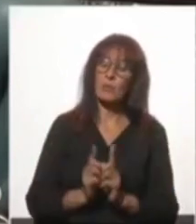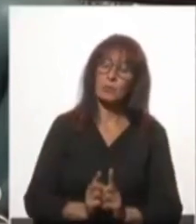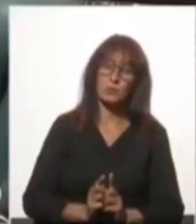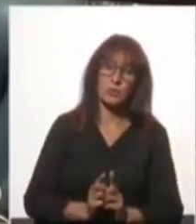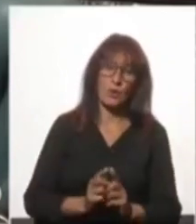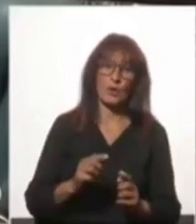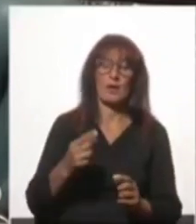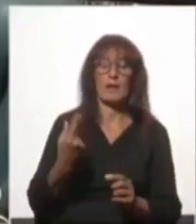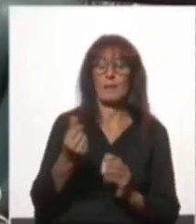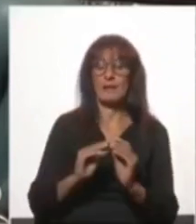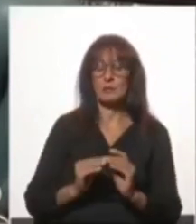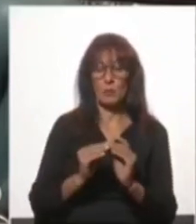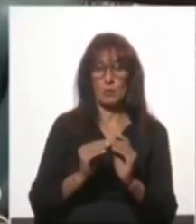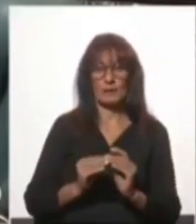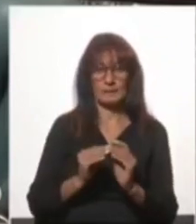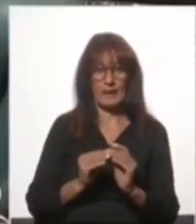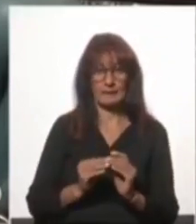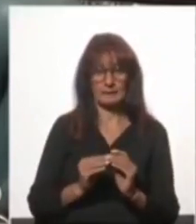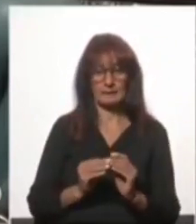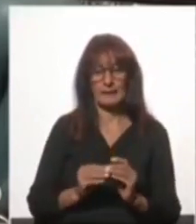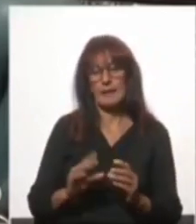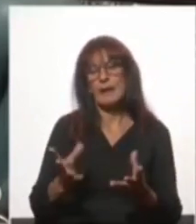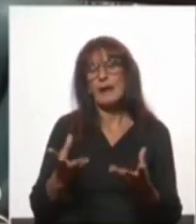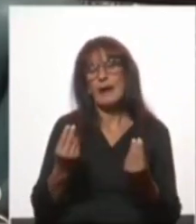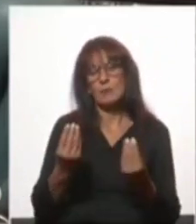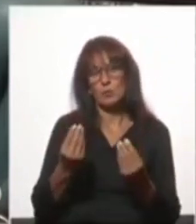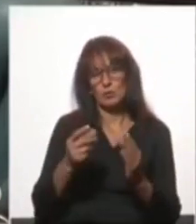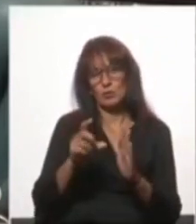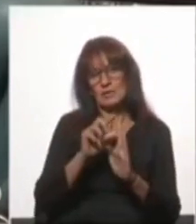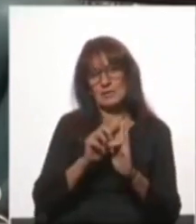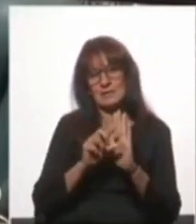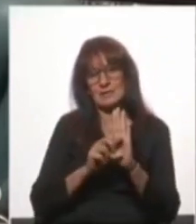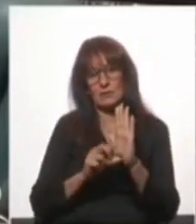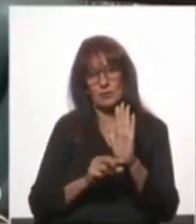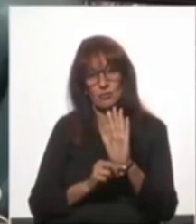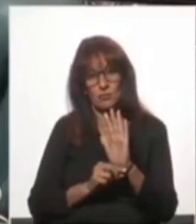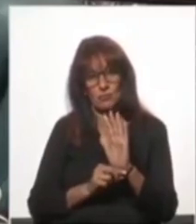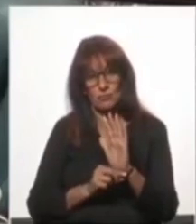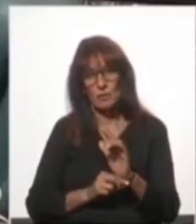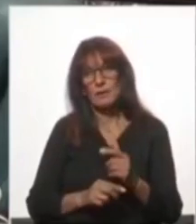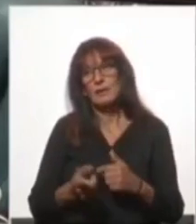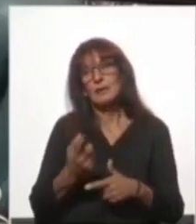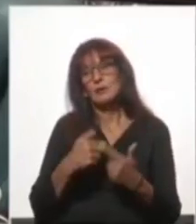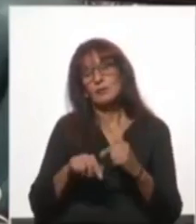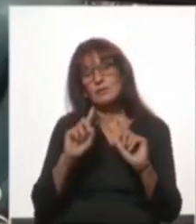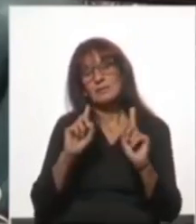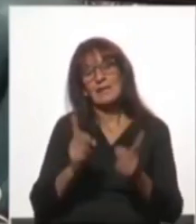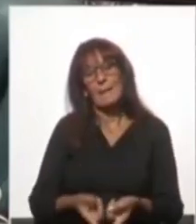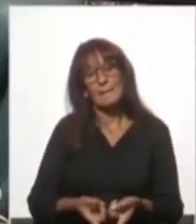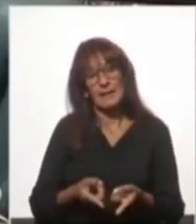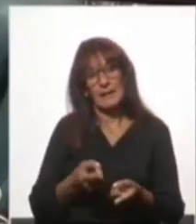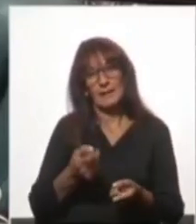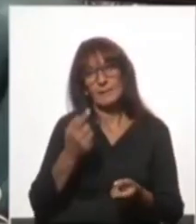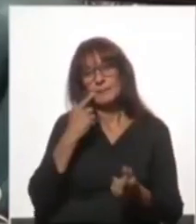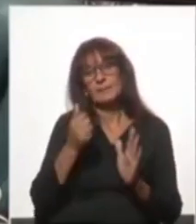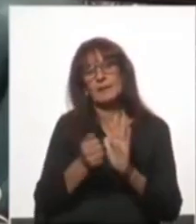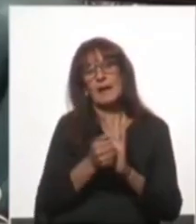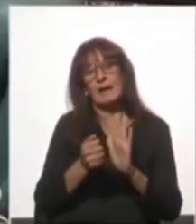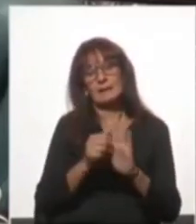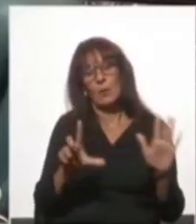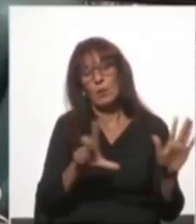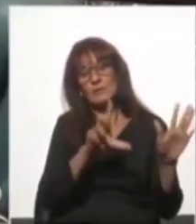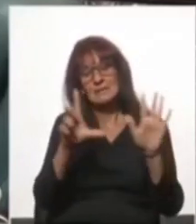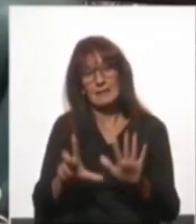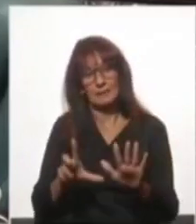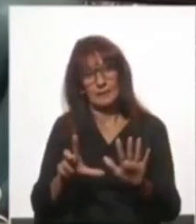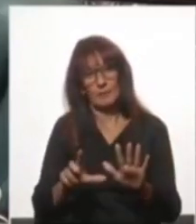montos presupuestales en muchísimos incisos, así como también la aplicación del artículo 7º